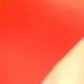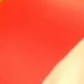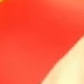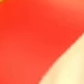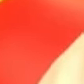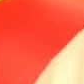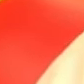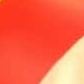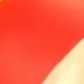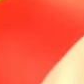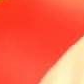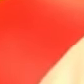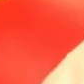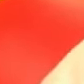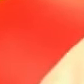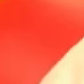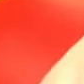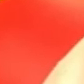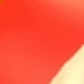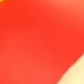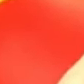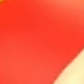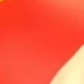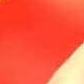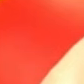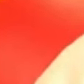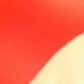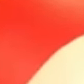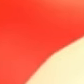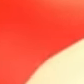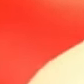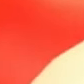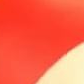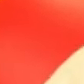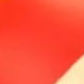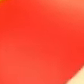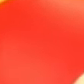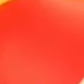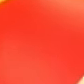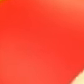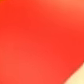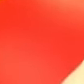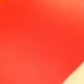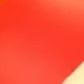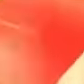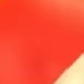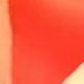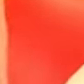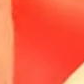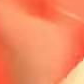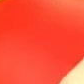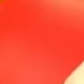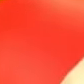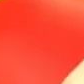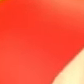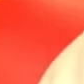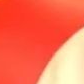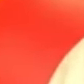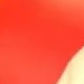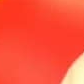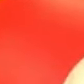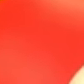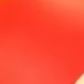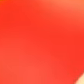tipo de pleitesía ni ningún tipo de servilismo con la dictadura cubana